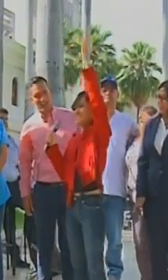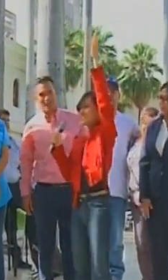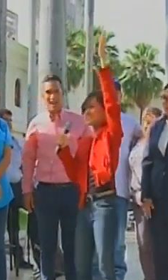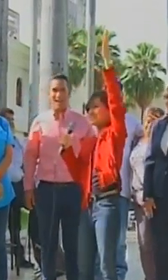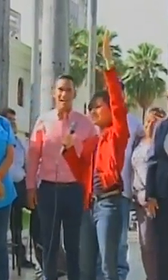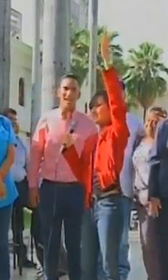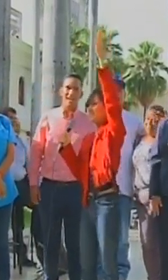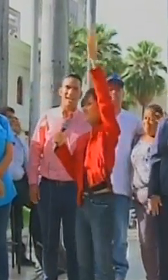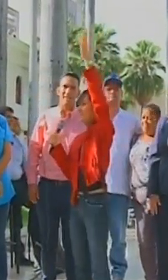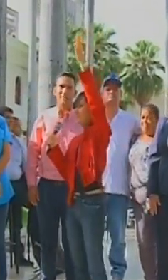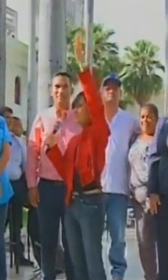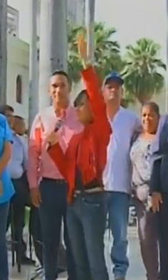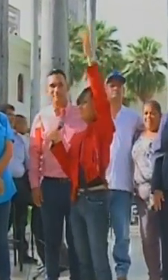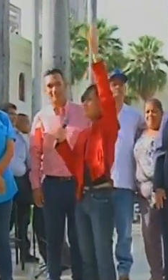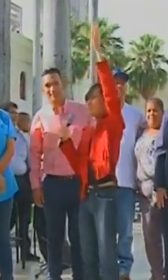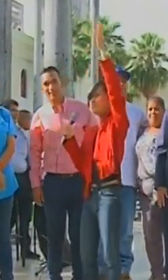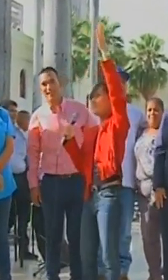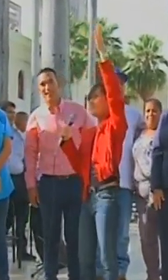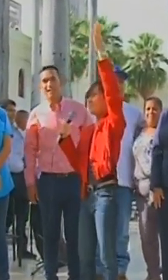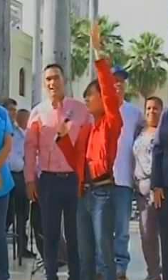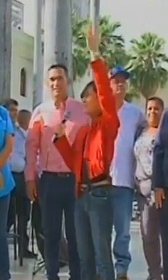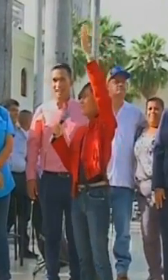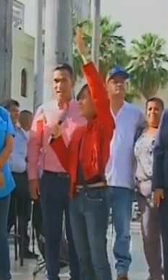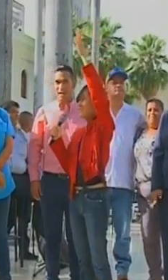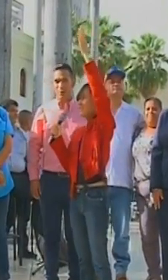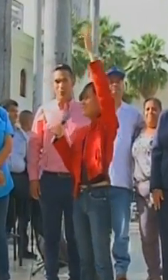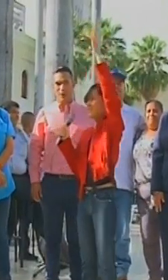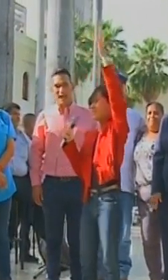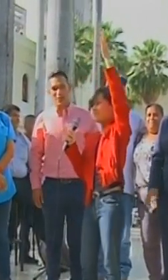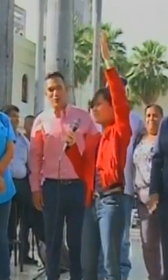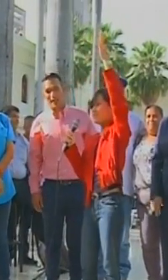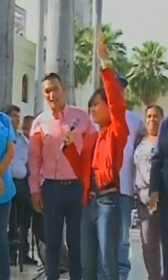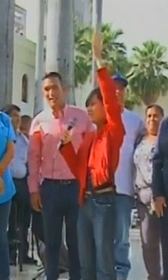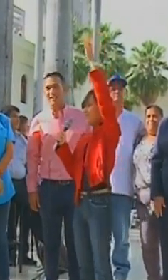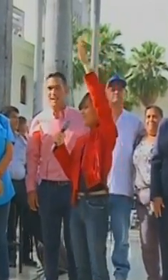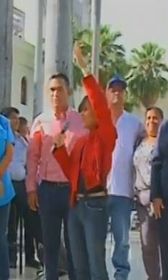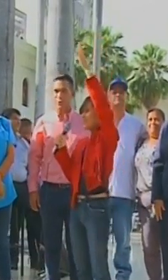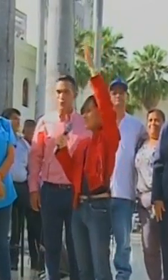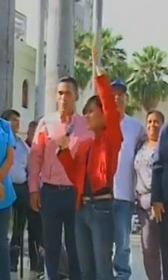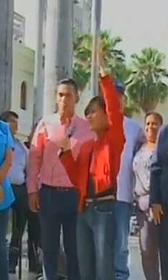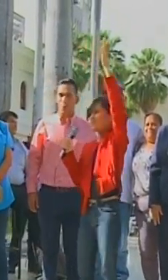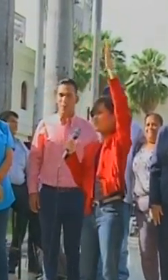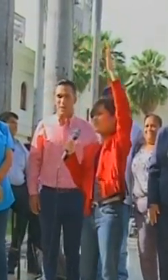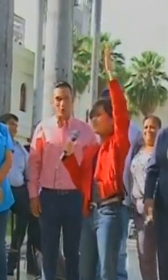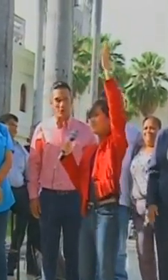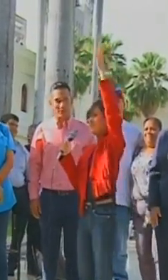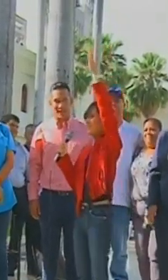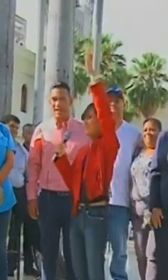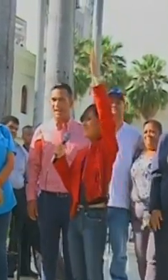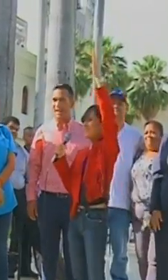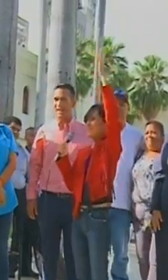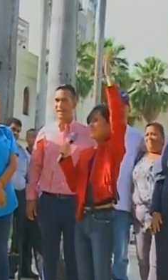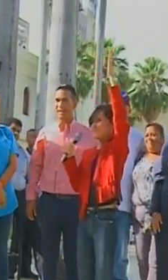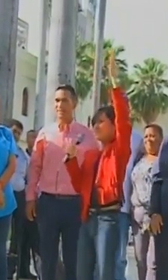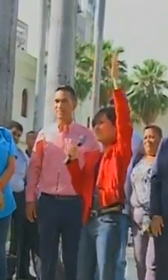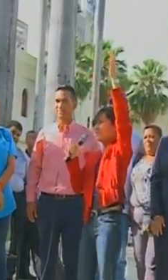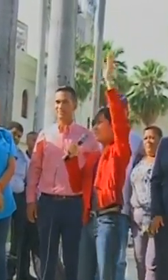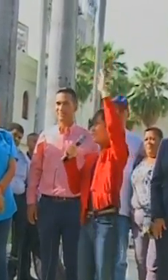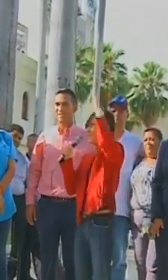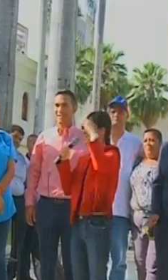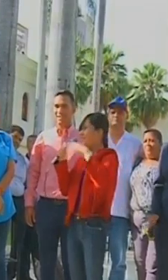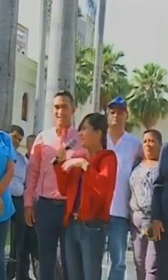a llorar. Si el amor que yo tenía, yo no lo pude